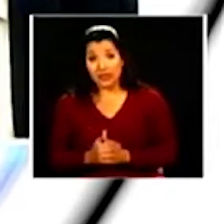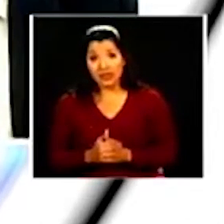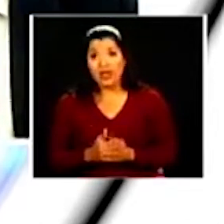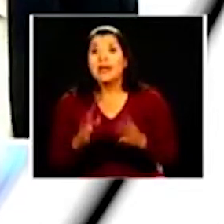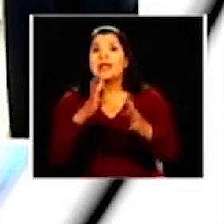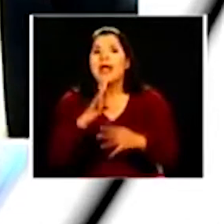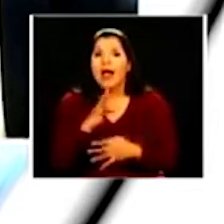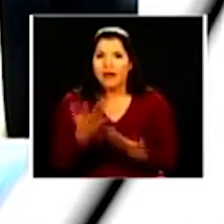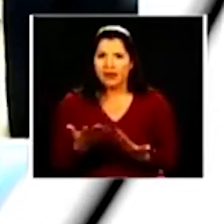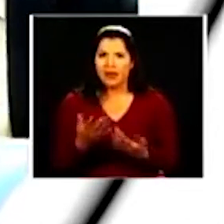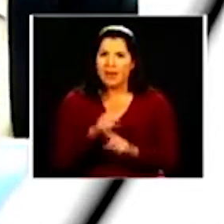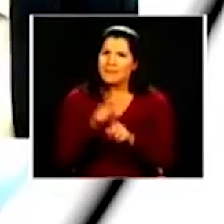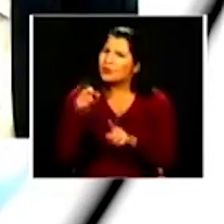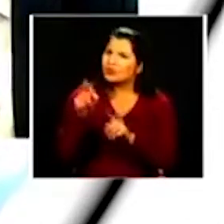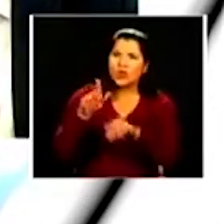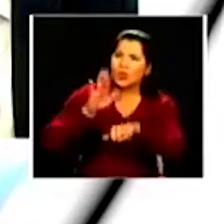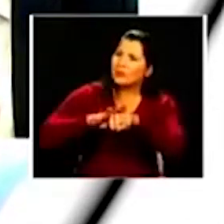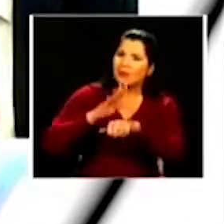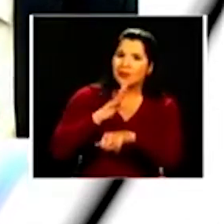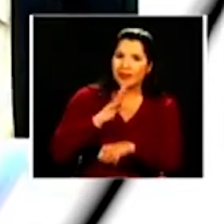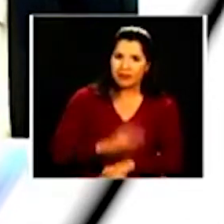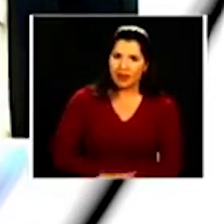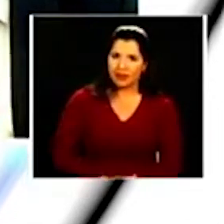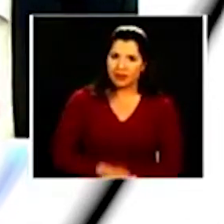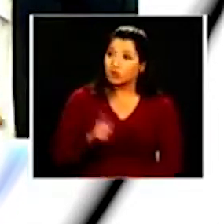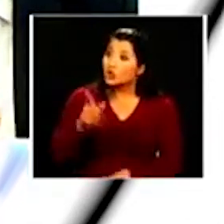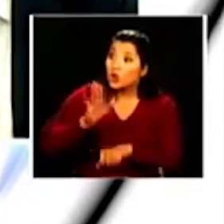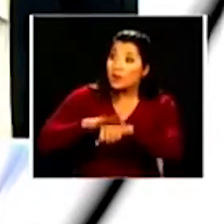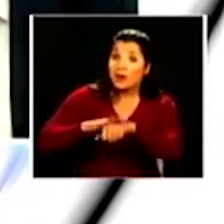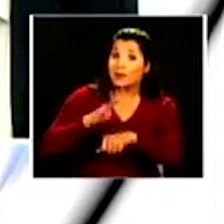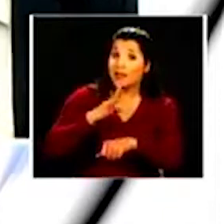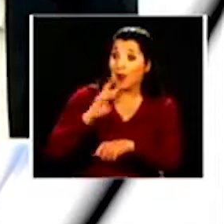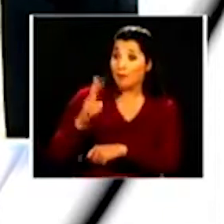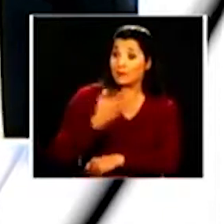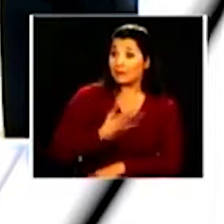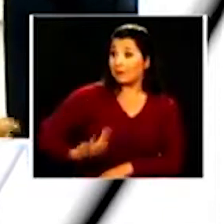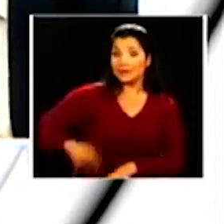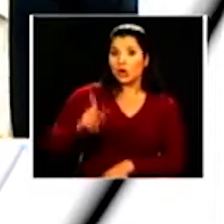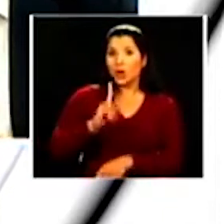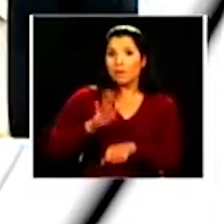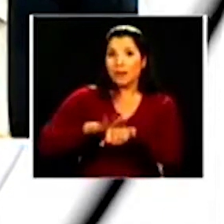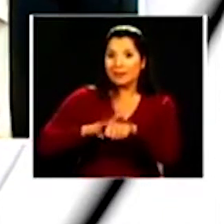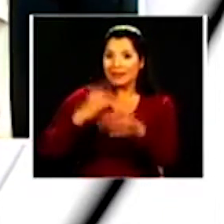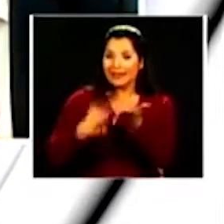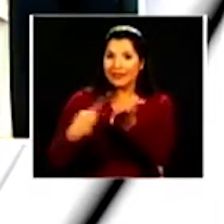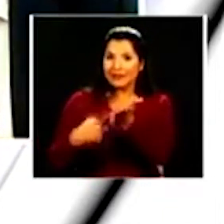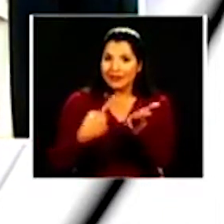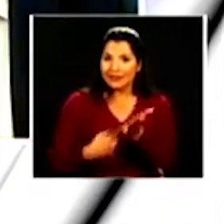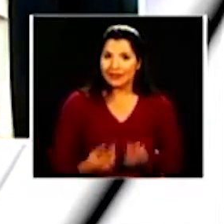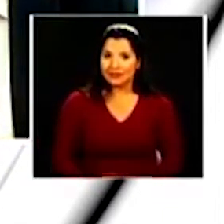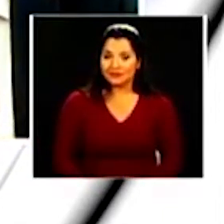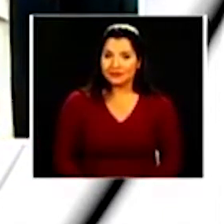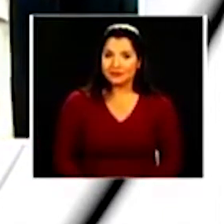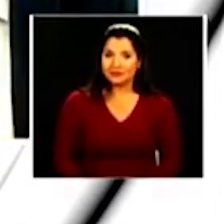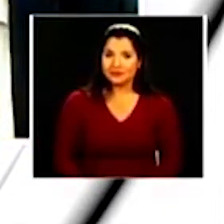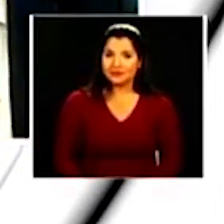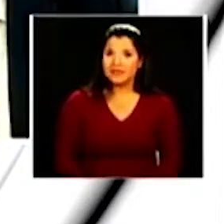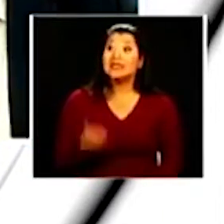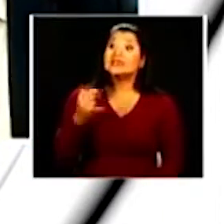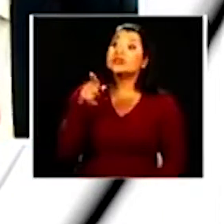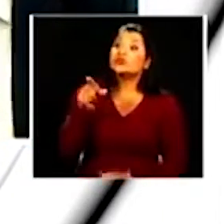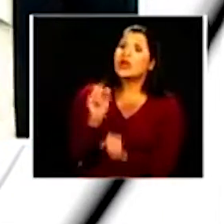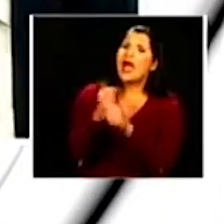hablen, pero usted no les permite hablar. No les permiten hablar a sus vicepresidentes, no los permite debatir. Si usted hace